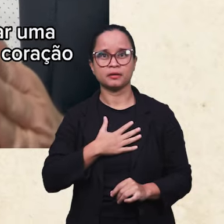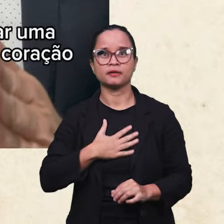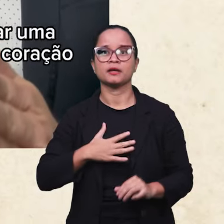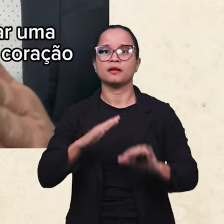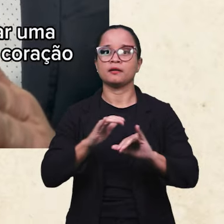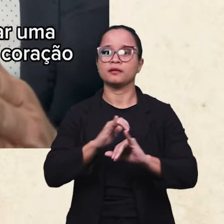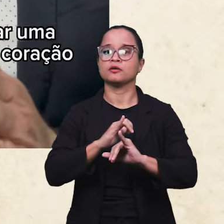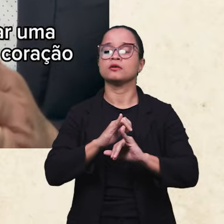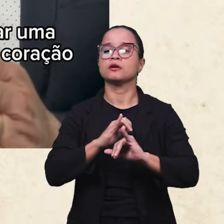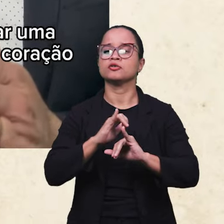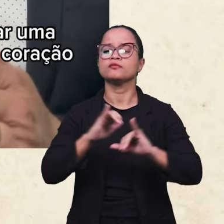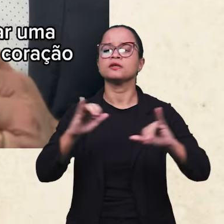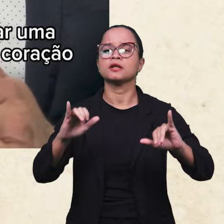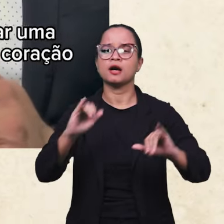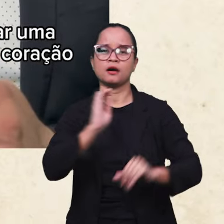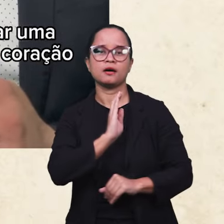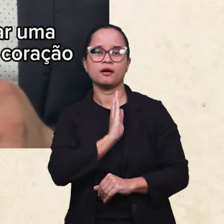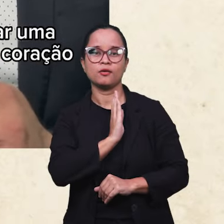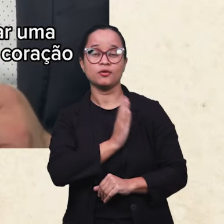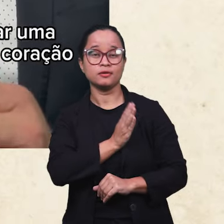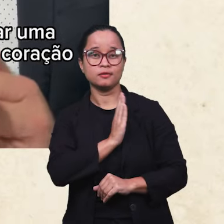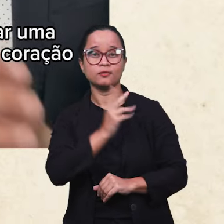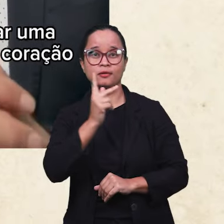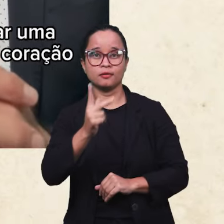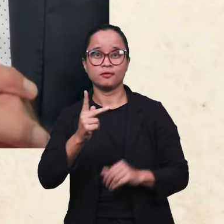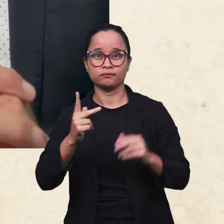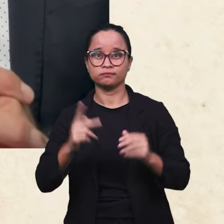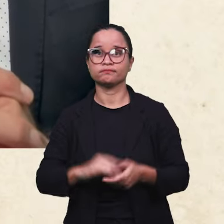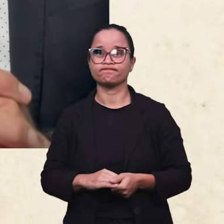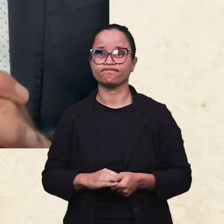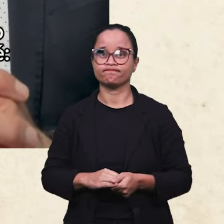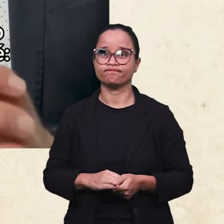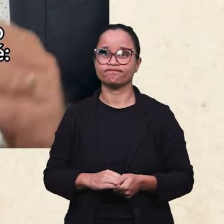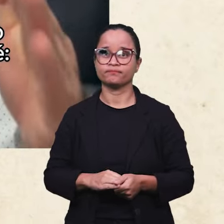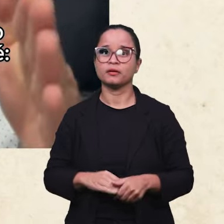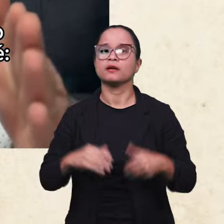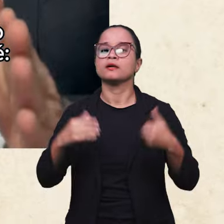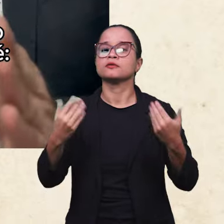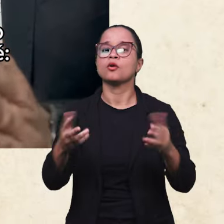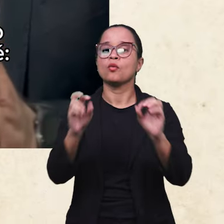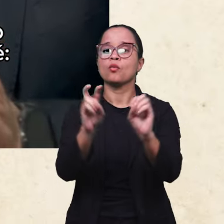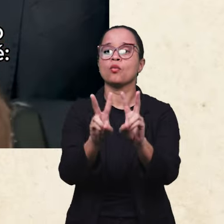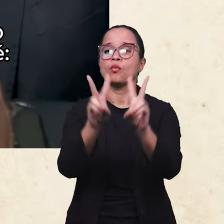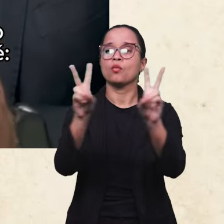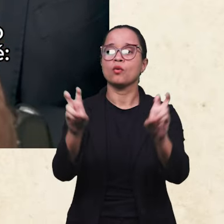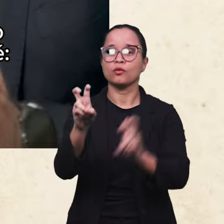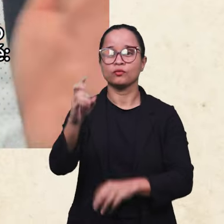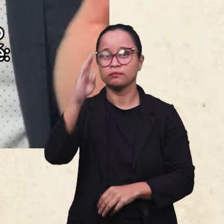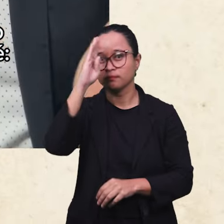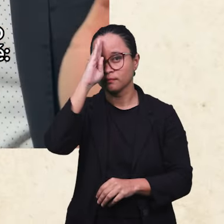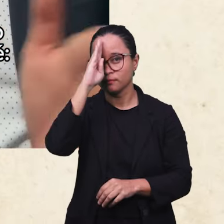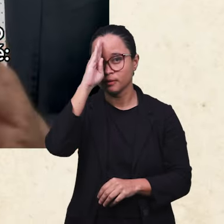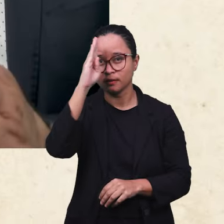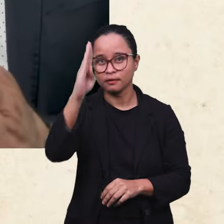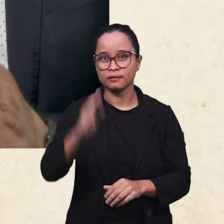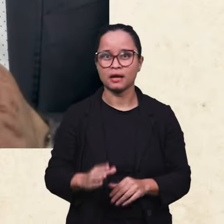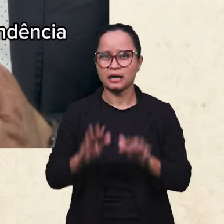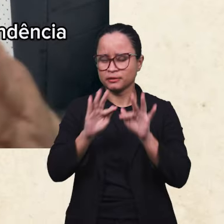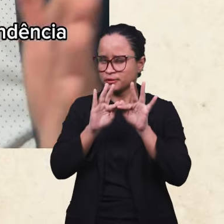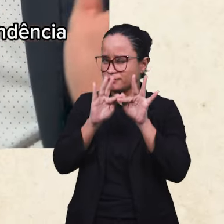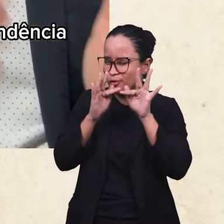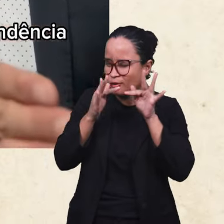nos gustaría dejar un mensaje para su corazón. Mensaje que tiene como tema